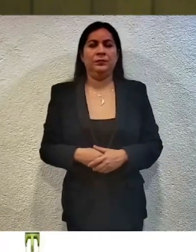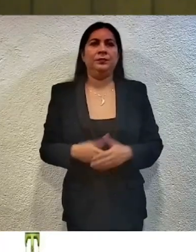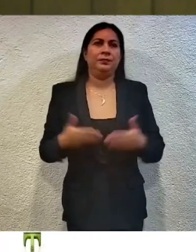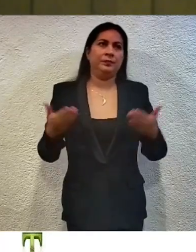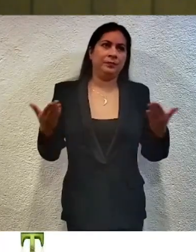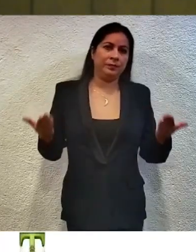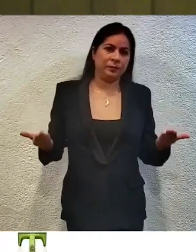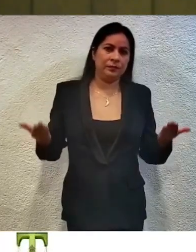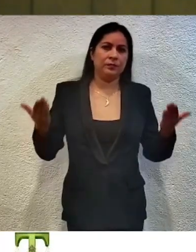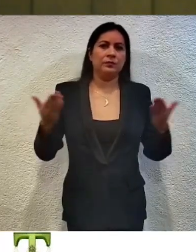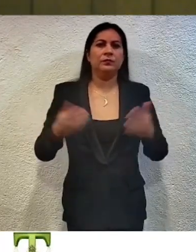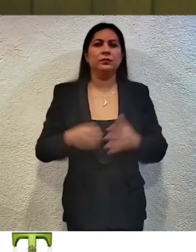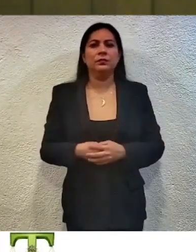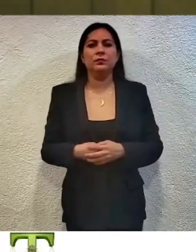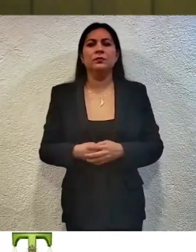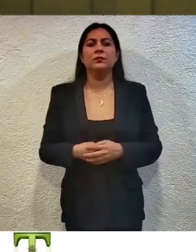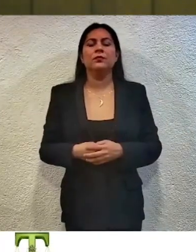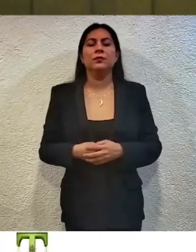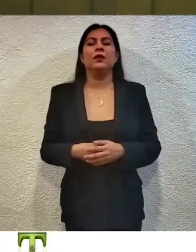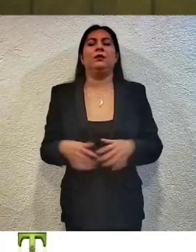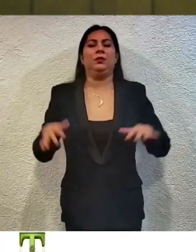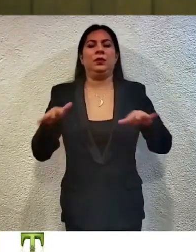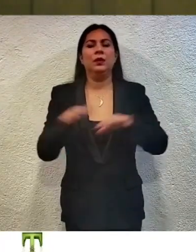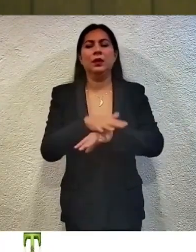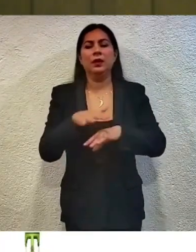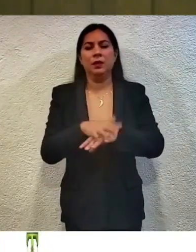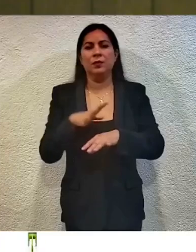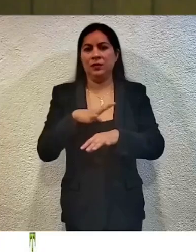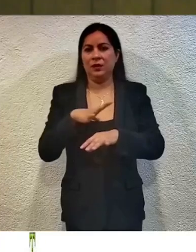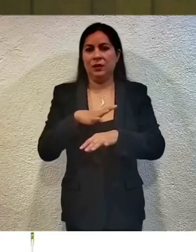Entonces, al haber una recomposición